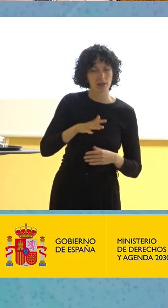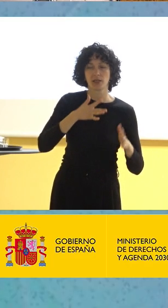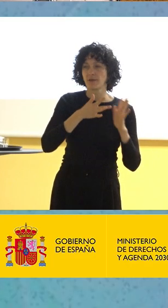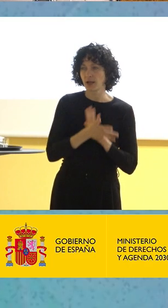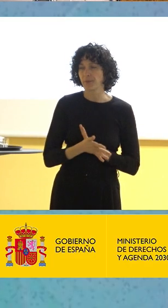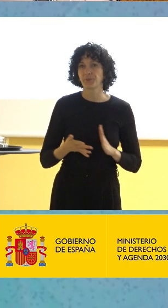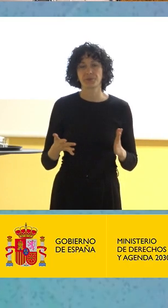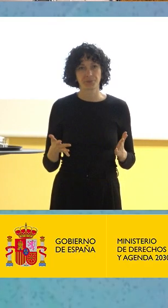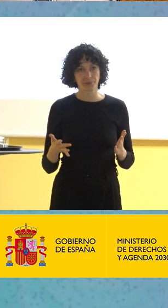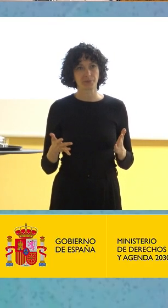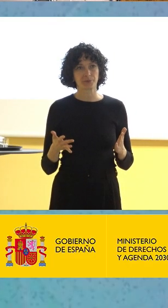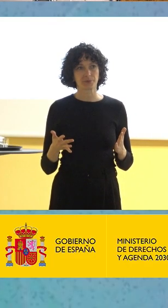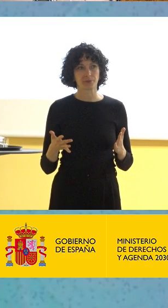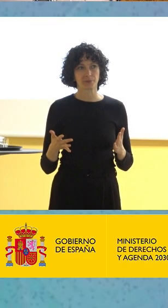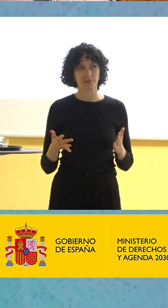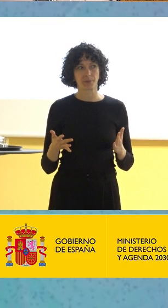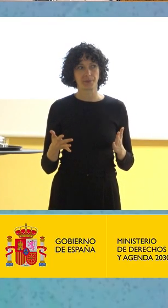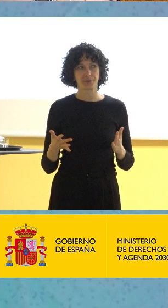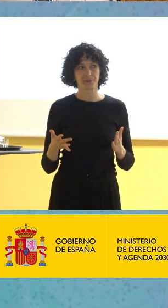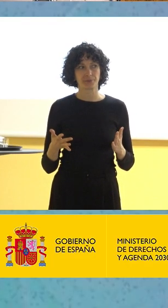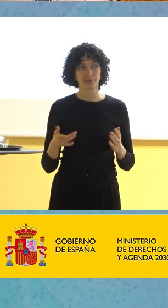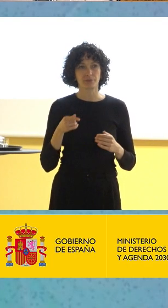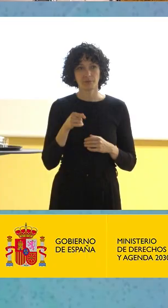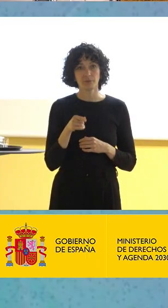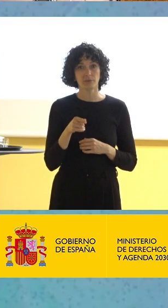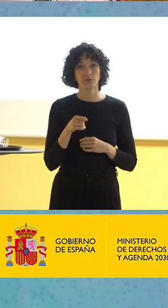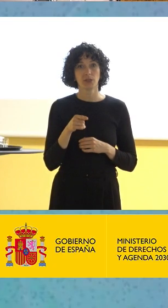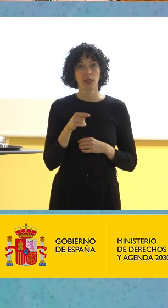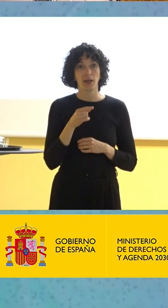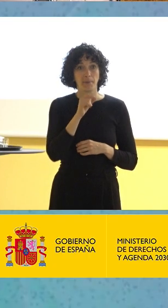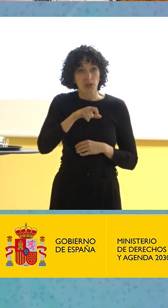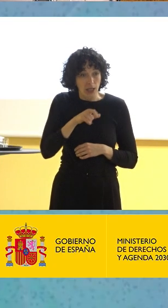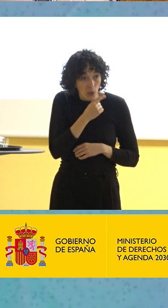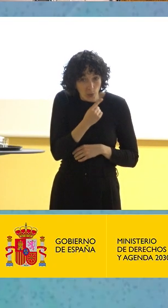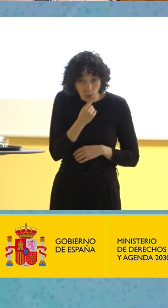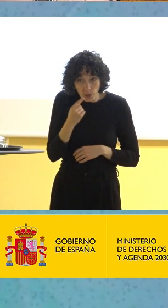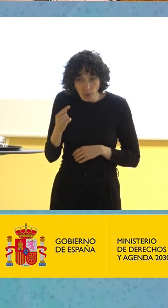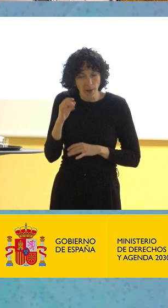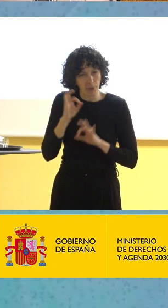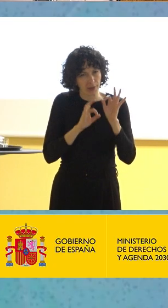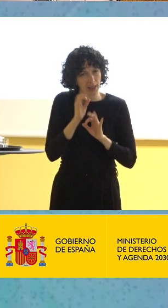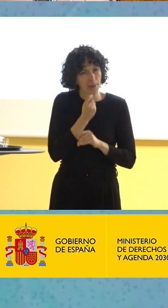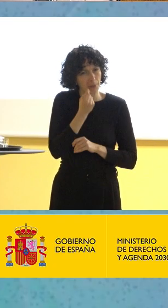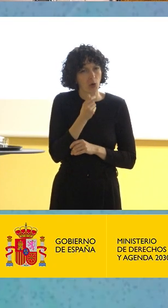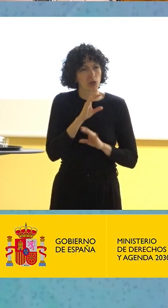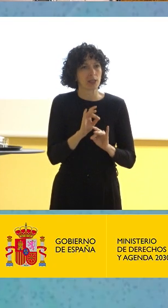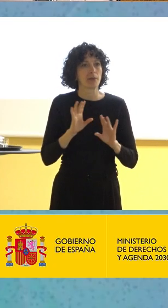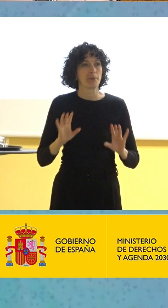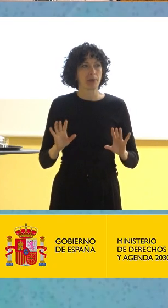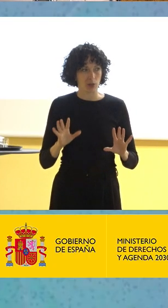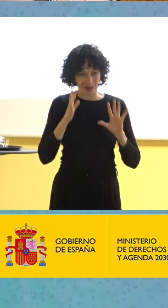cómo tienen como una escasa prevalencia a nivel individual, una por una, ¿no?, pero